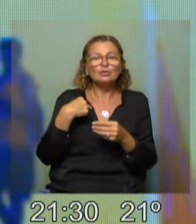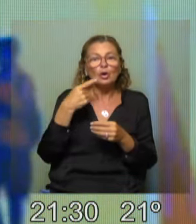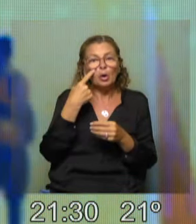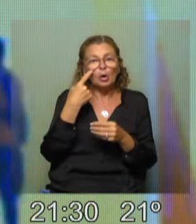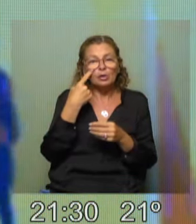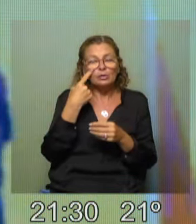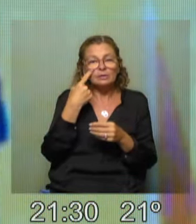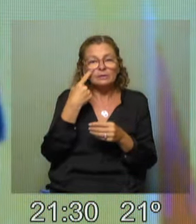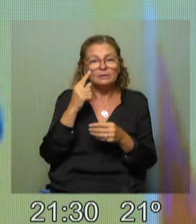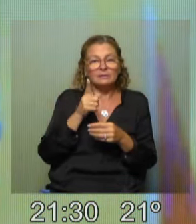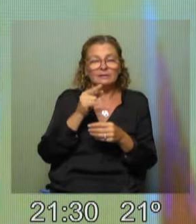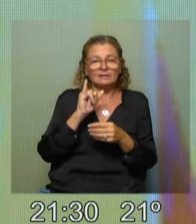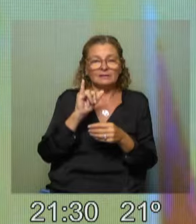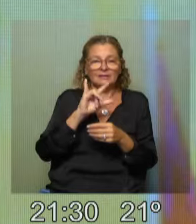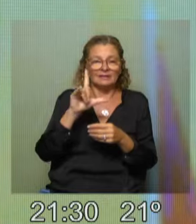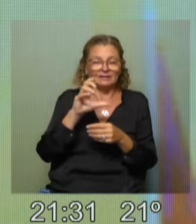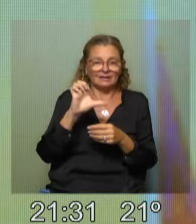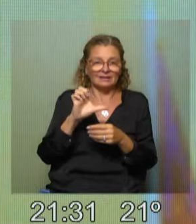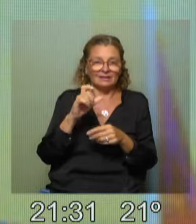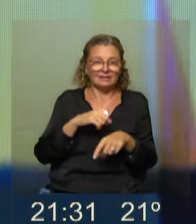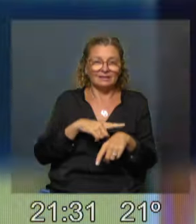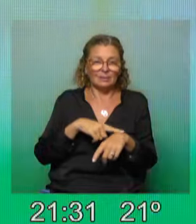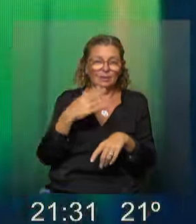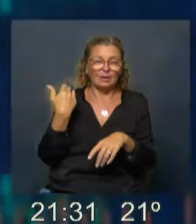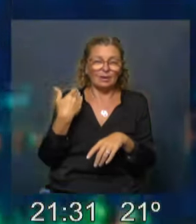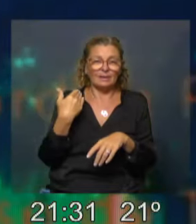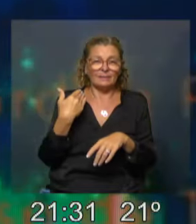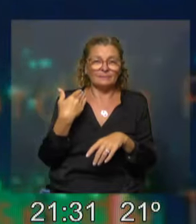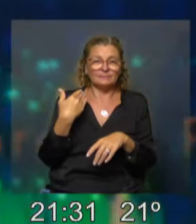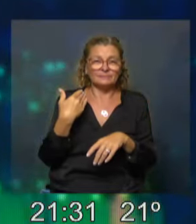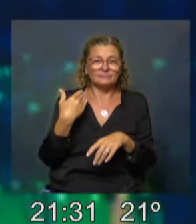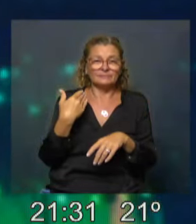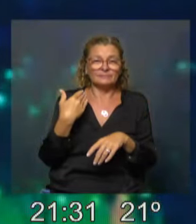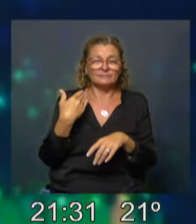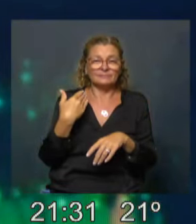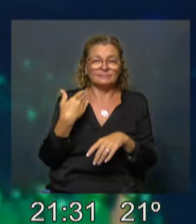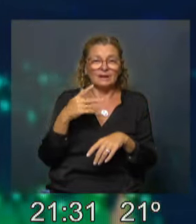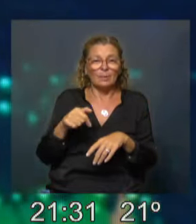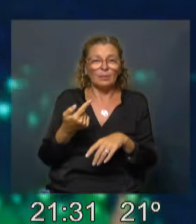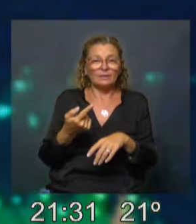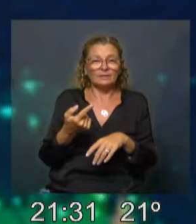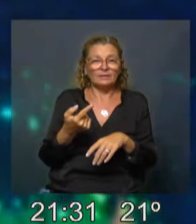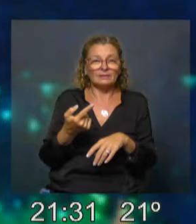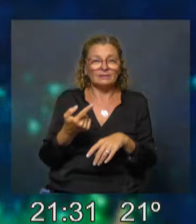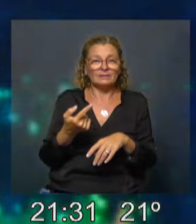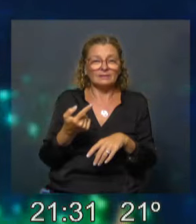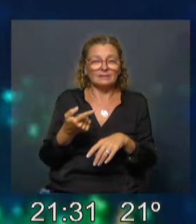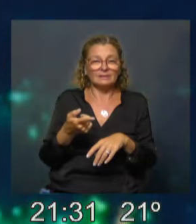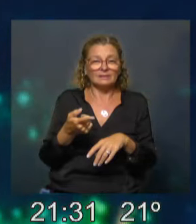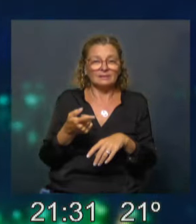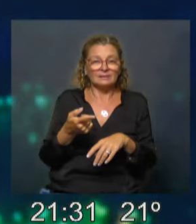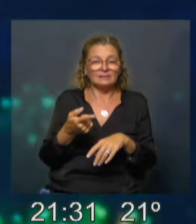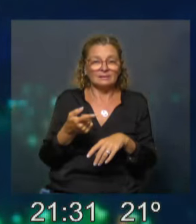a él, a Guille, hace un tiempo, cuando tocó en el Sur Rock y Vos, si no me equivoco. Sí, en el